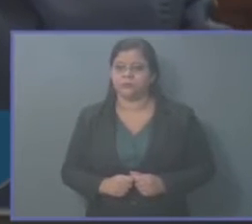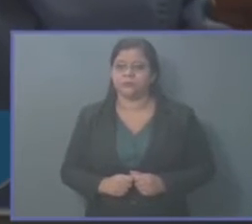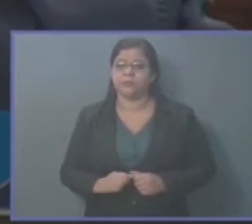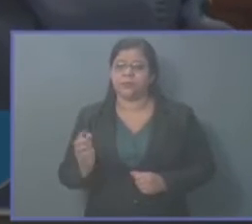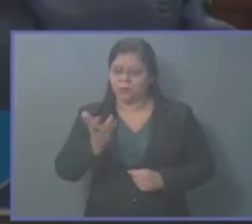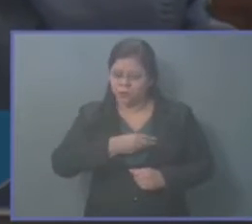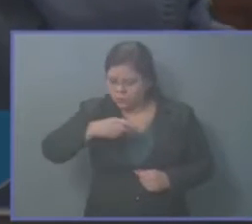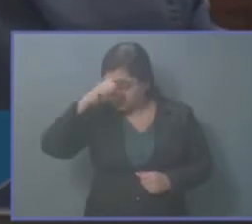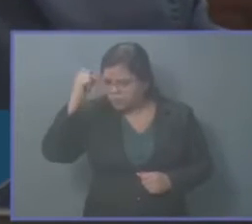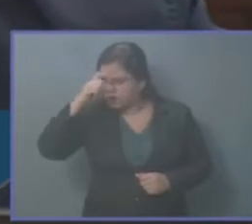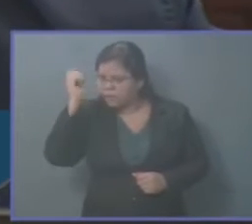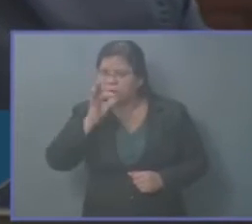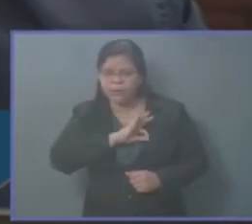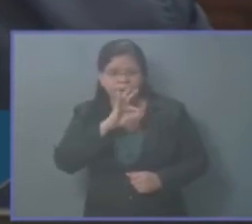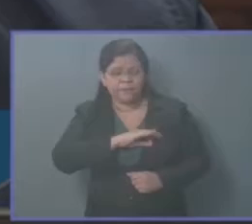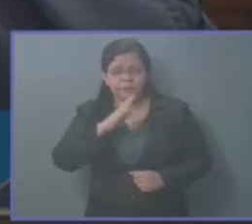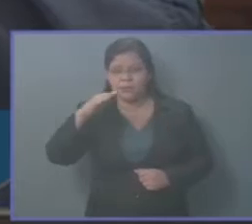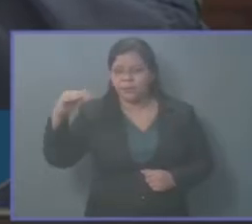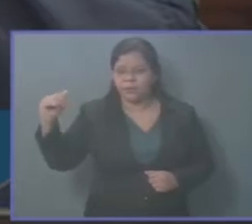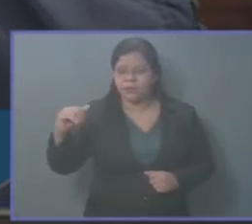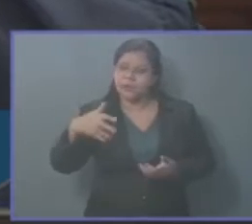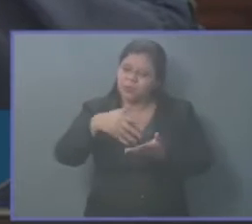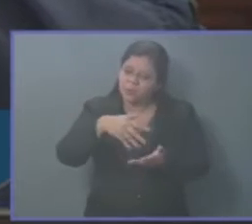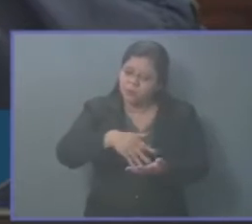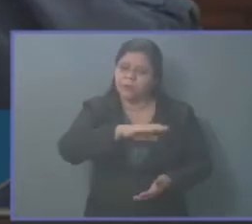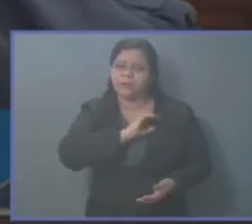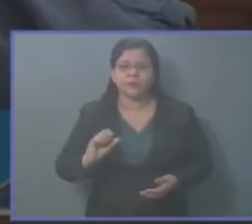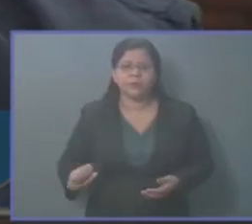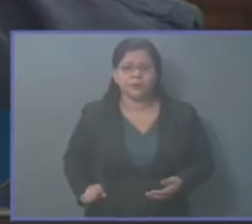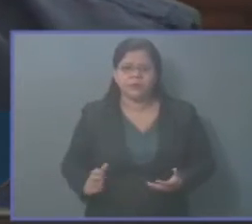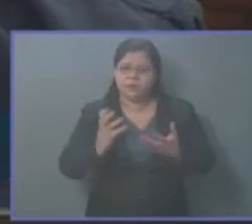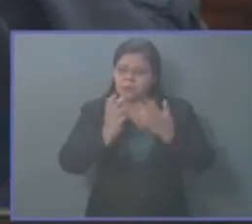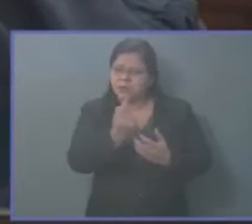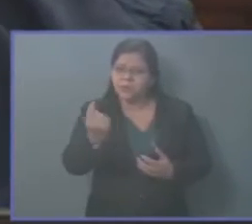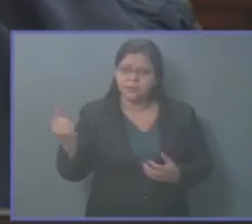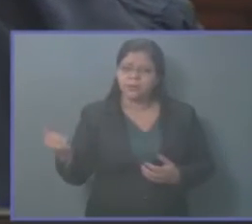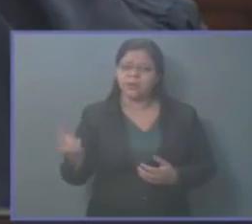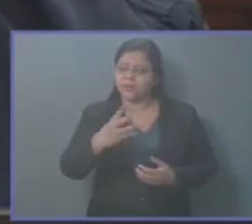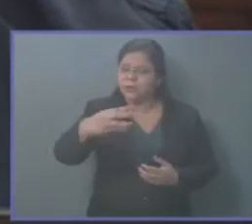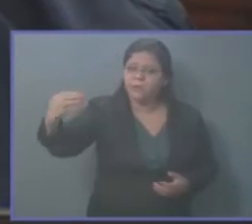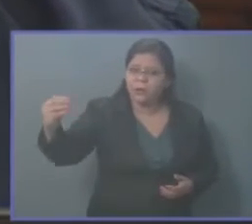que trabajemos en función del país, en función del pueblo salvadoreño, de aquella gente que está allá